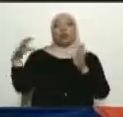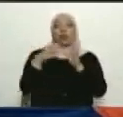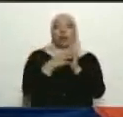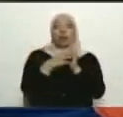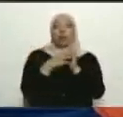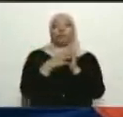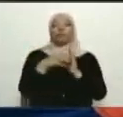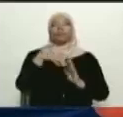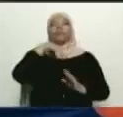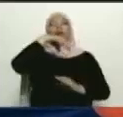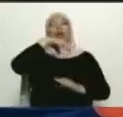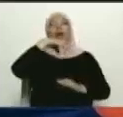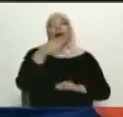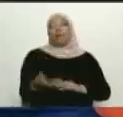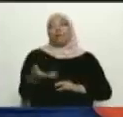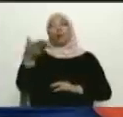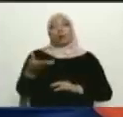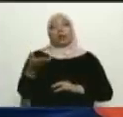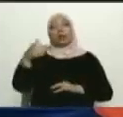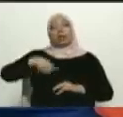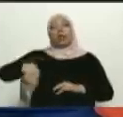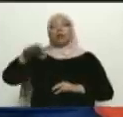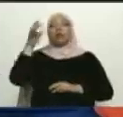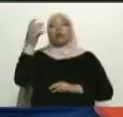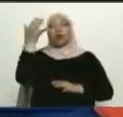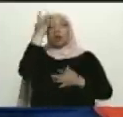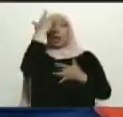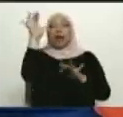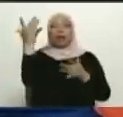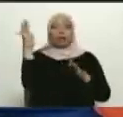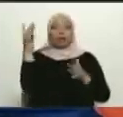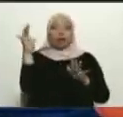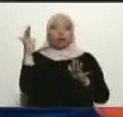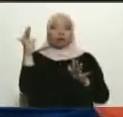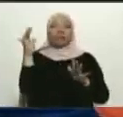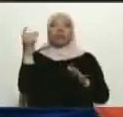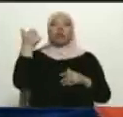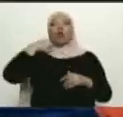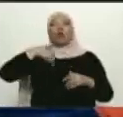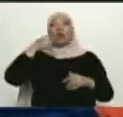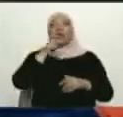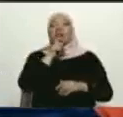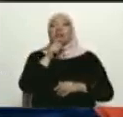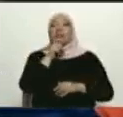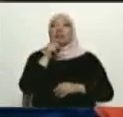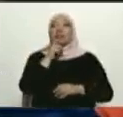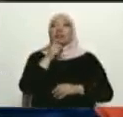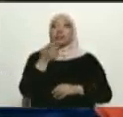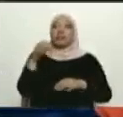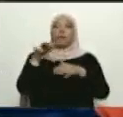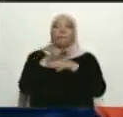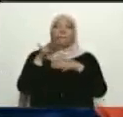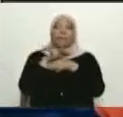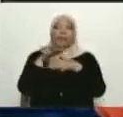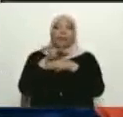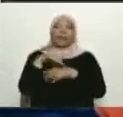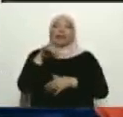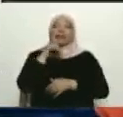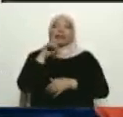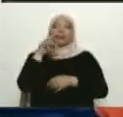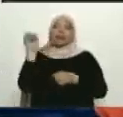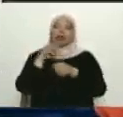despliegue que vimos estos carnavales realmente hoy costó hoy miércoles de ceniza costó